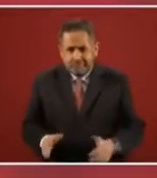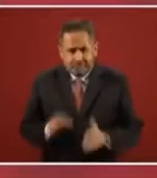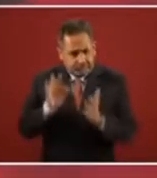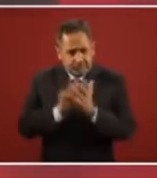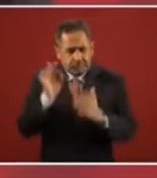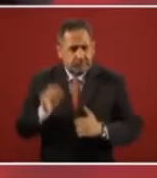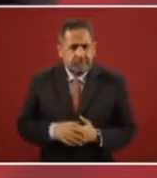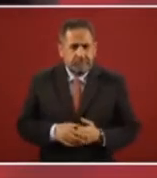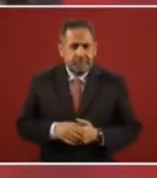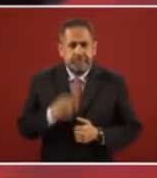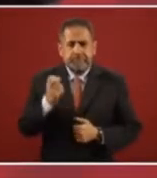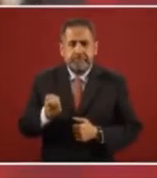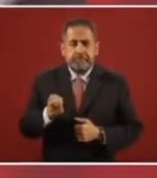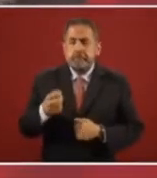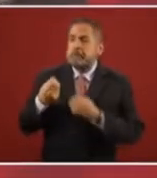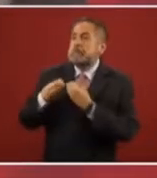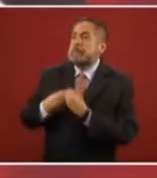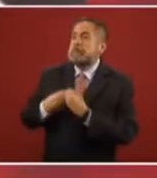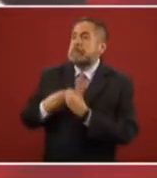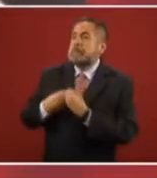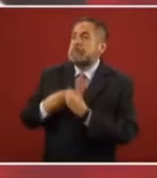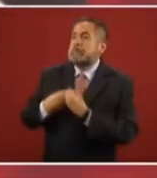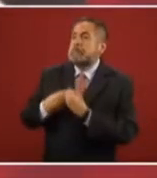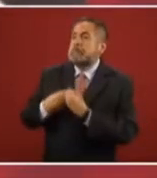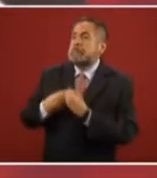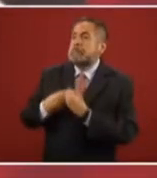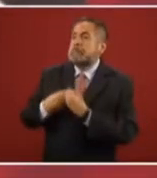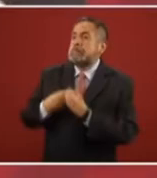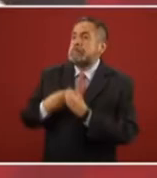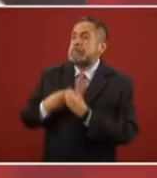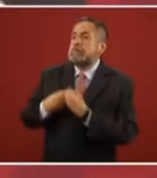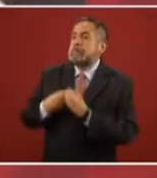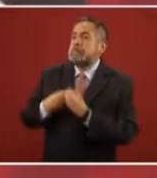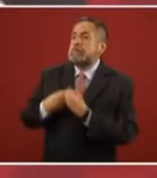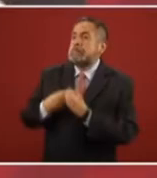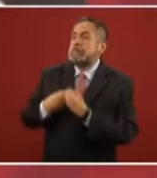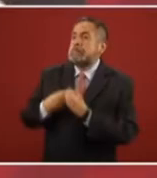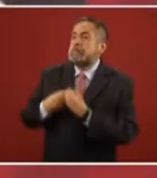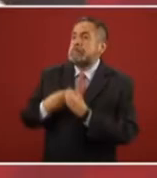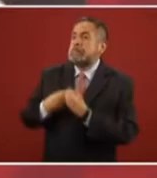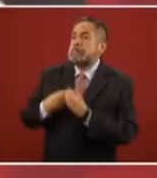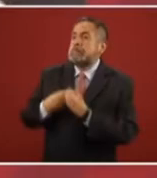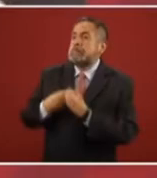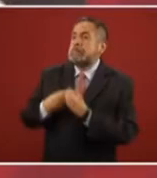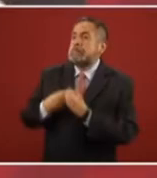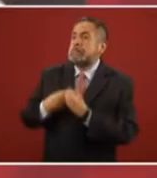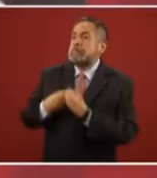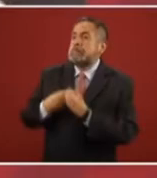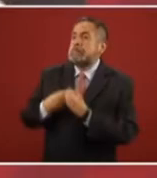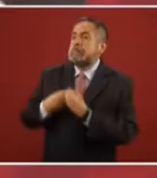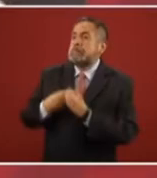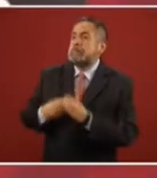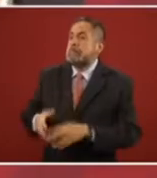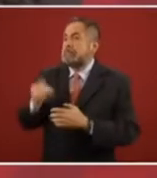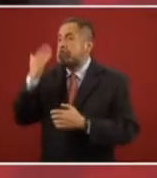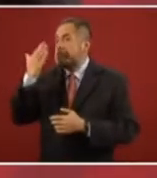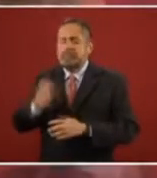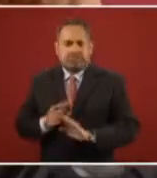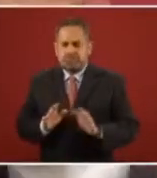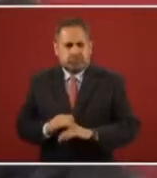y esto en vez de afectar a la institución antes conserva en la institución héctor plate